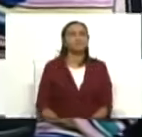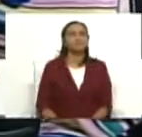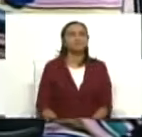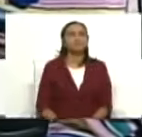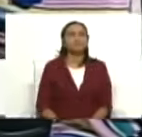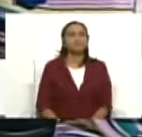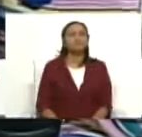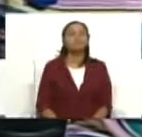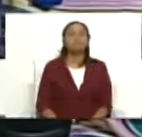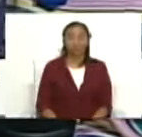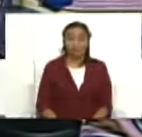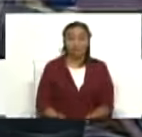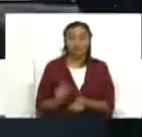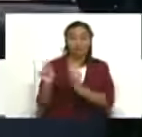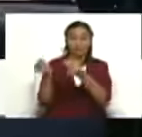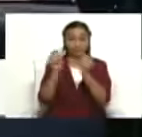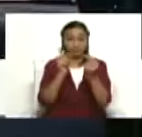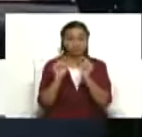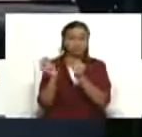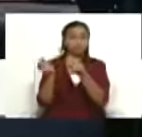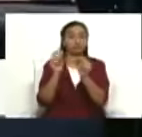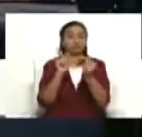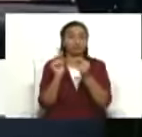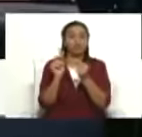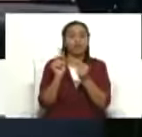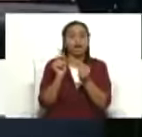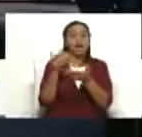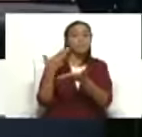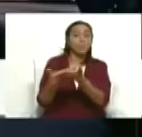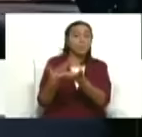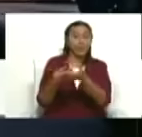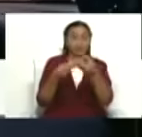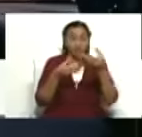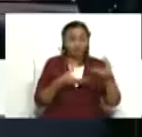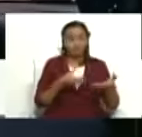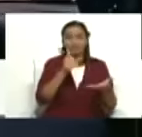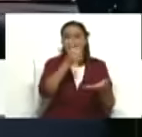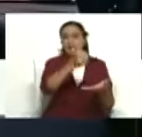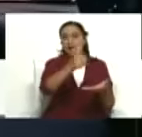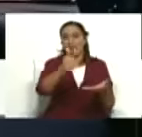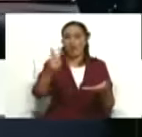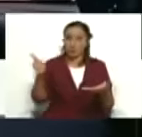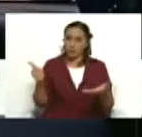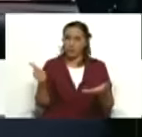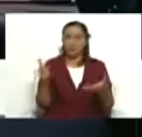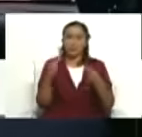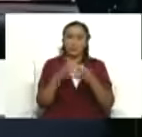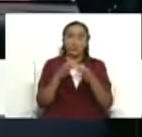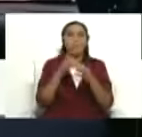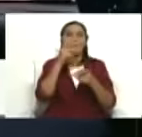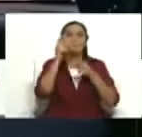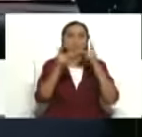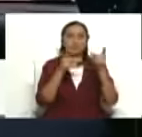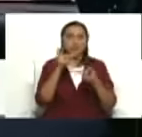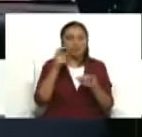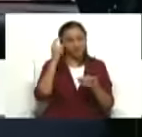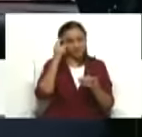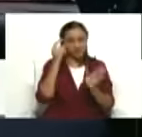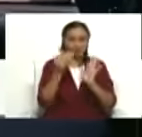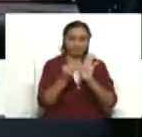en esta evaluación de las posibilidades de cada una de estas propuestas de fecha que trae ustedes para